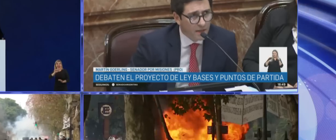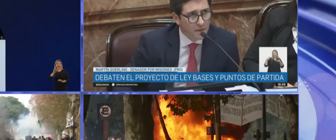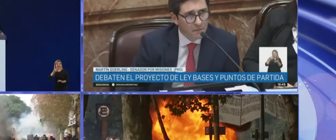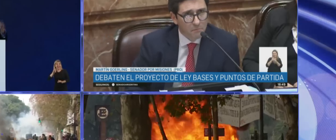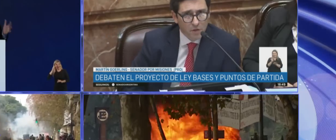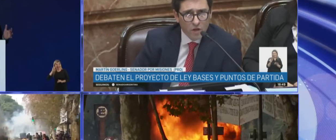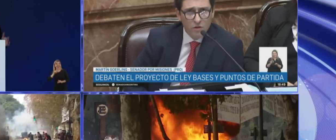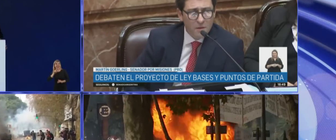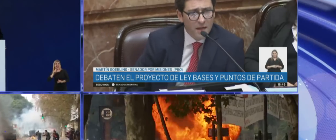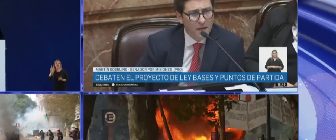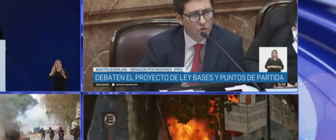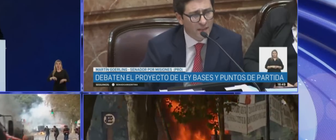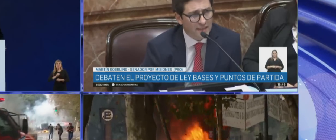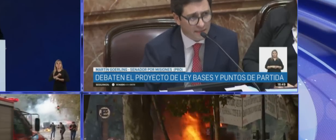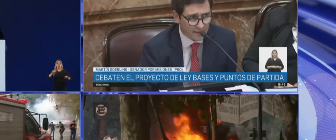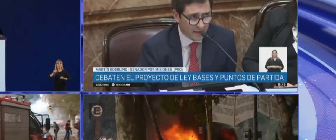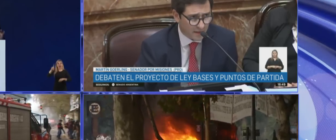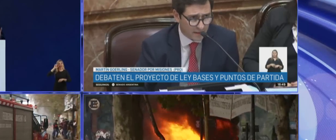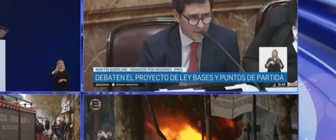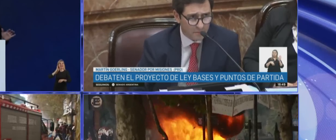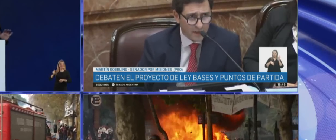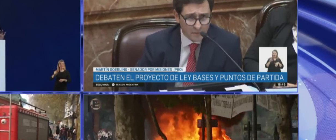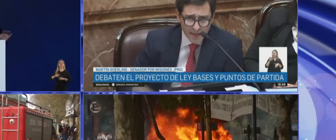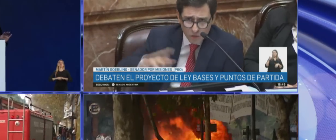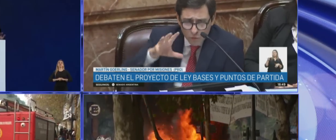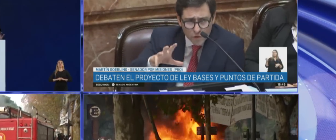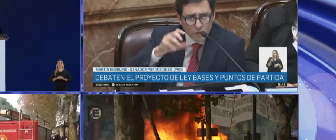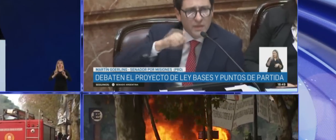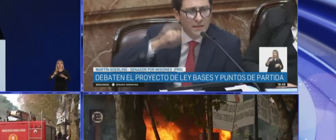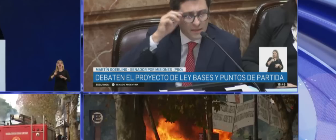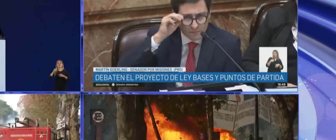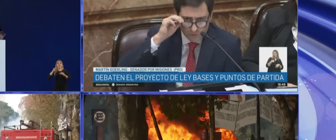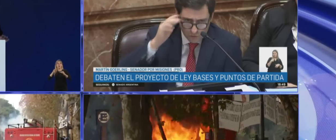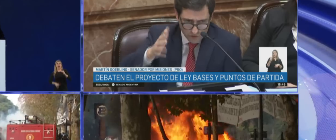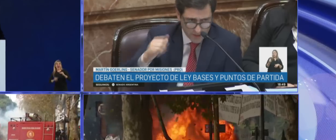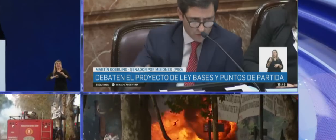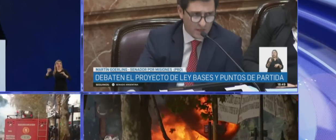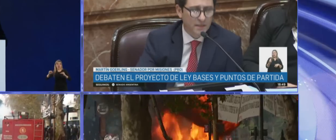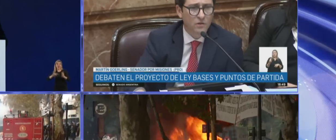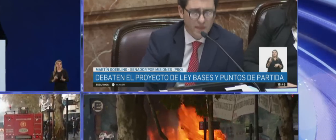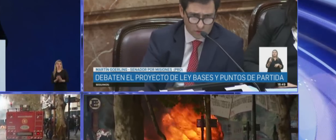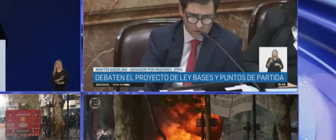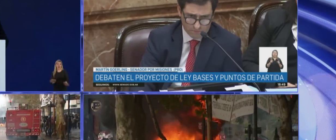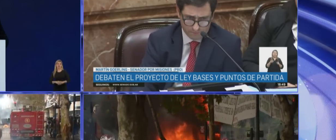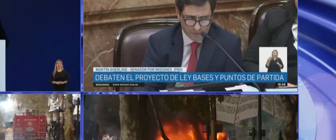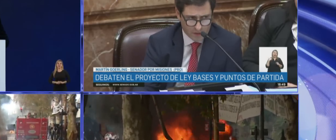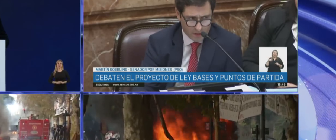estaríamos discutiendo la bomba de las LELIQs, y digamos, y bajar la inflación sería literalmente